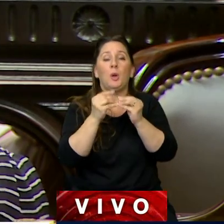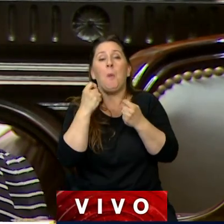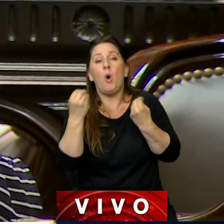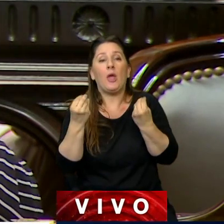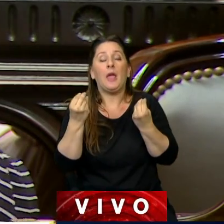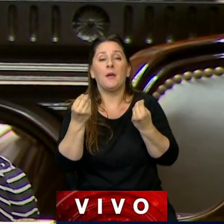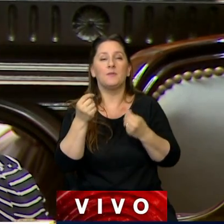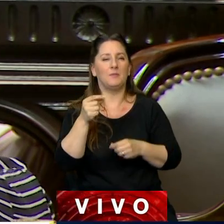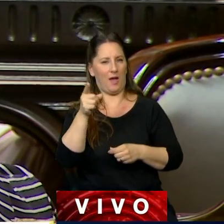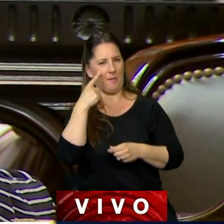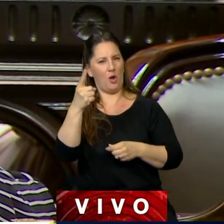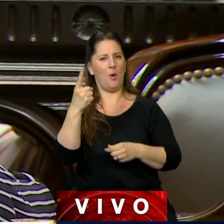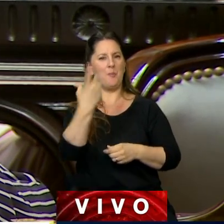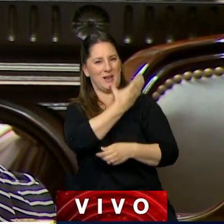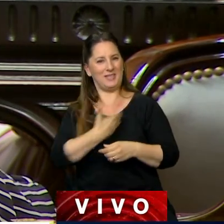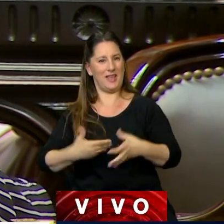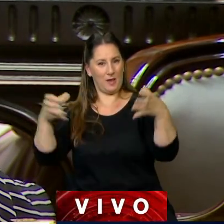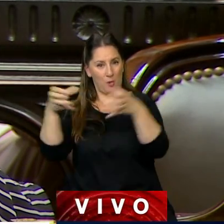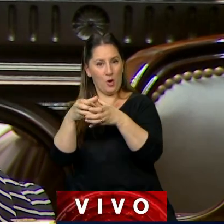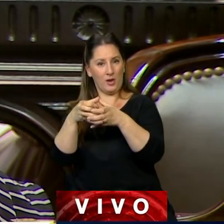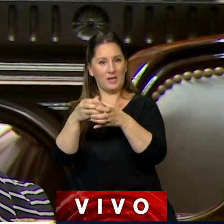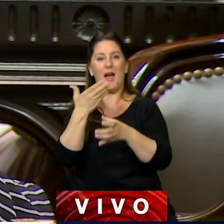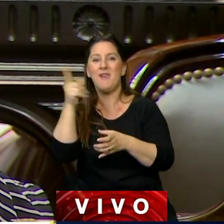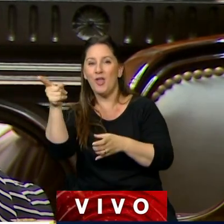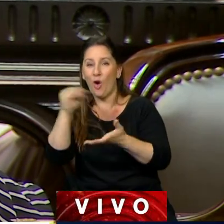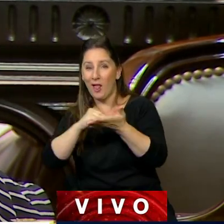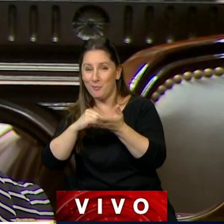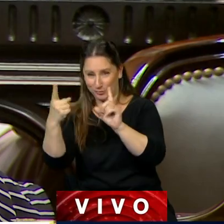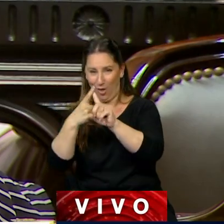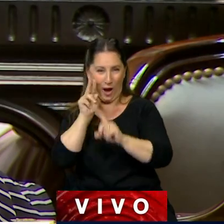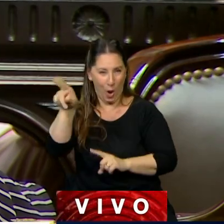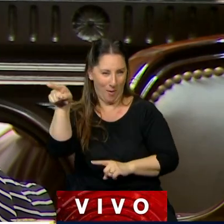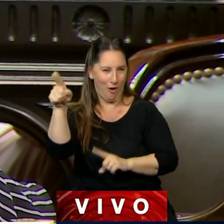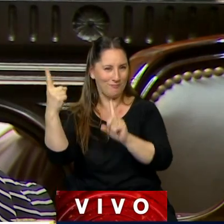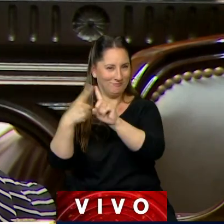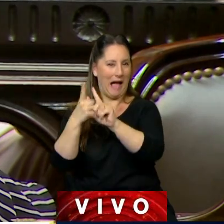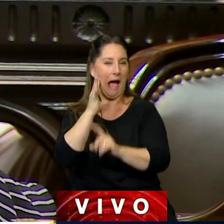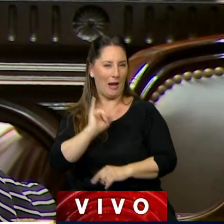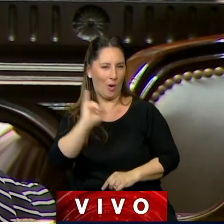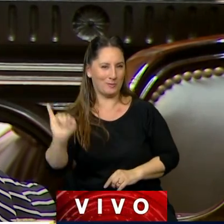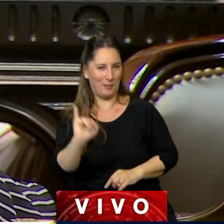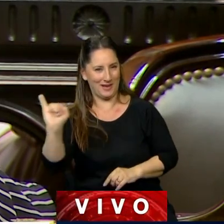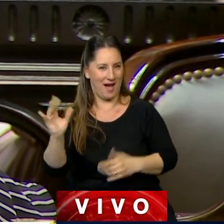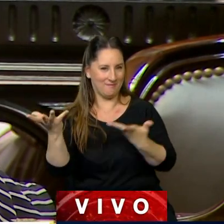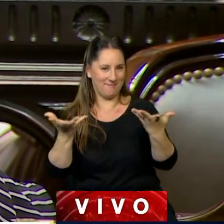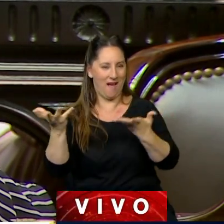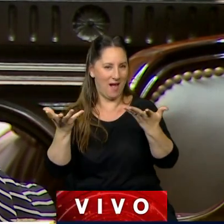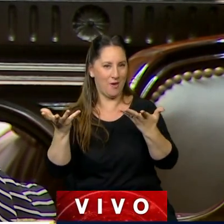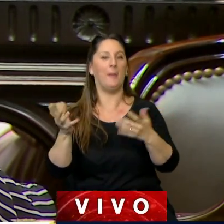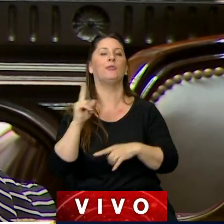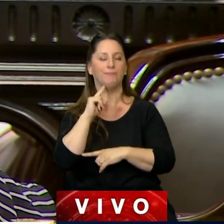Ahí veo que el presidente del bloque está yendo a hablar con el diputado porque algo le tiene que explicar por la cual